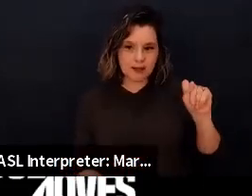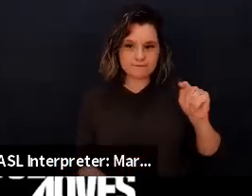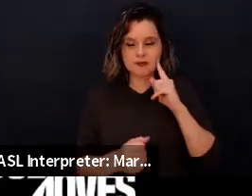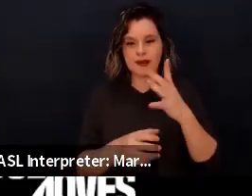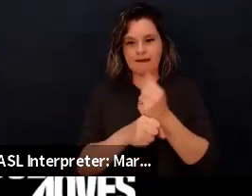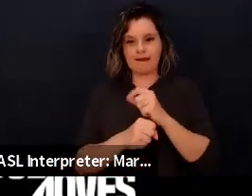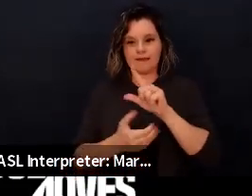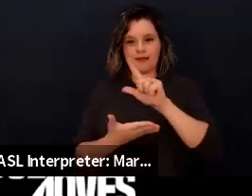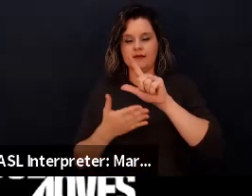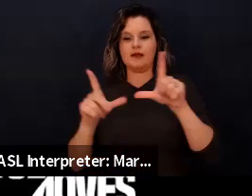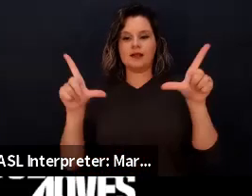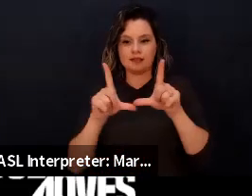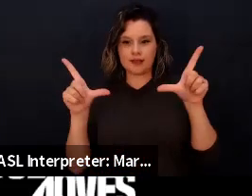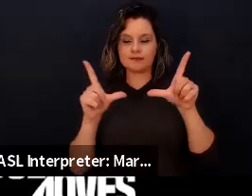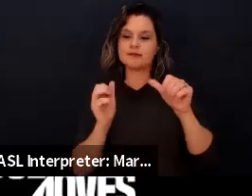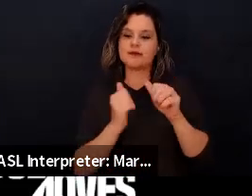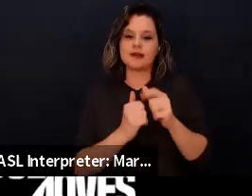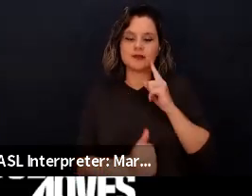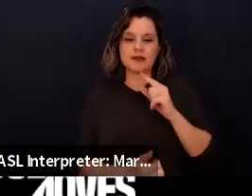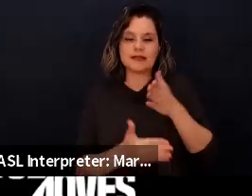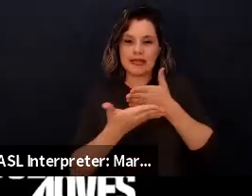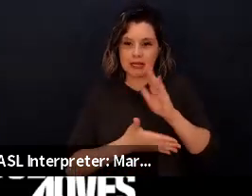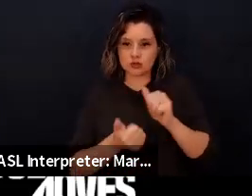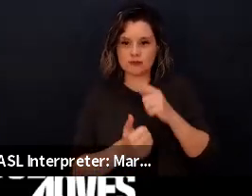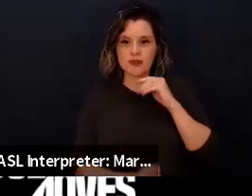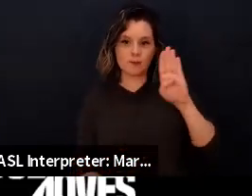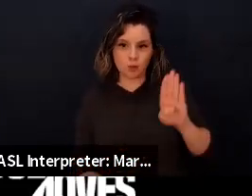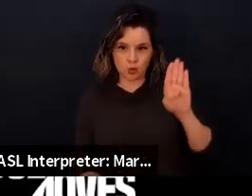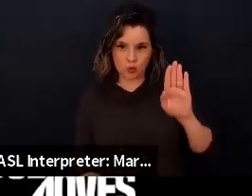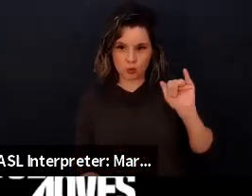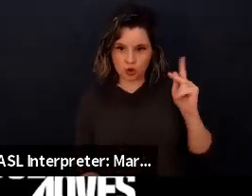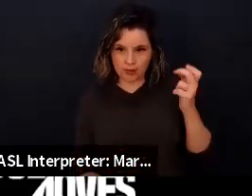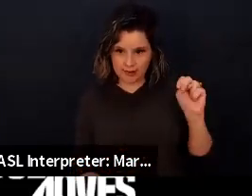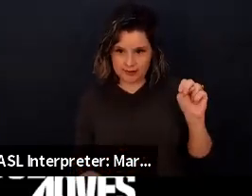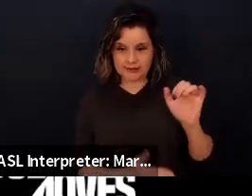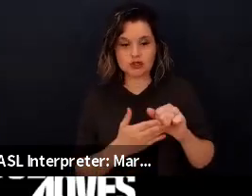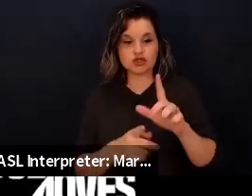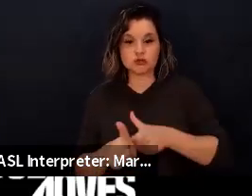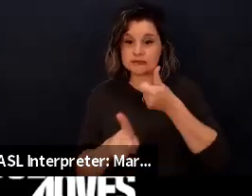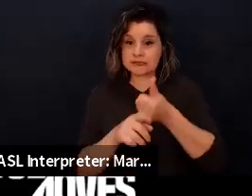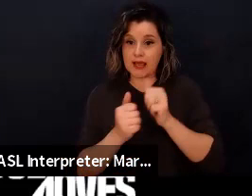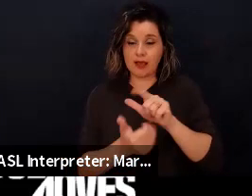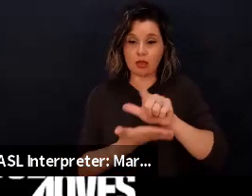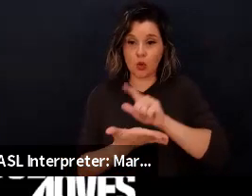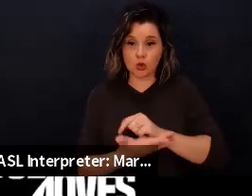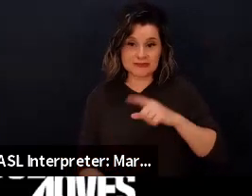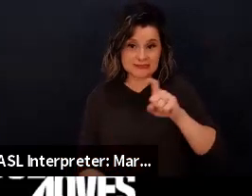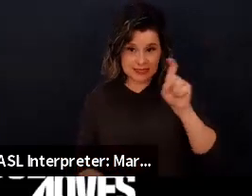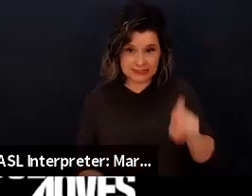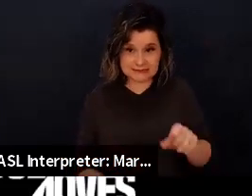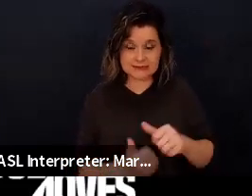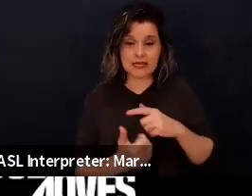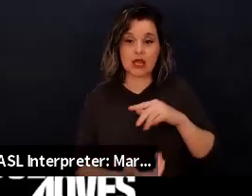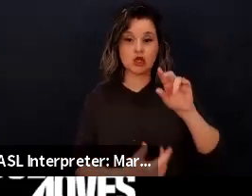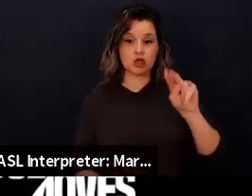en la Facultad de Derechos de Brooklyn. Nithya es admitida en la barra de abogados en Texas y en Nueva